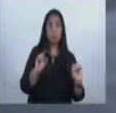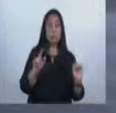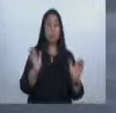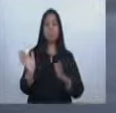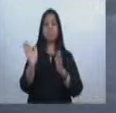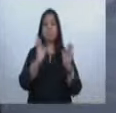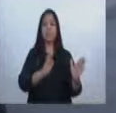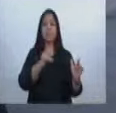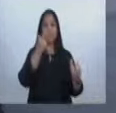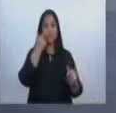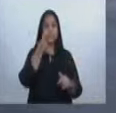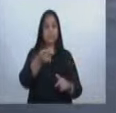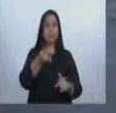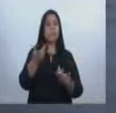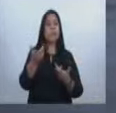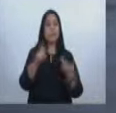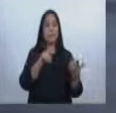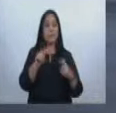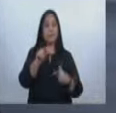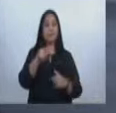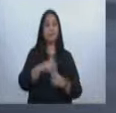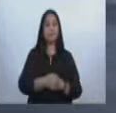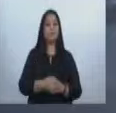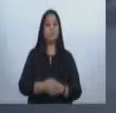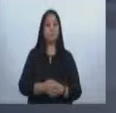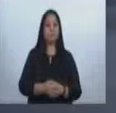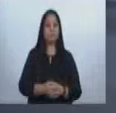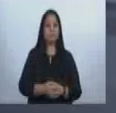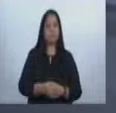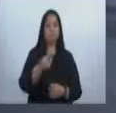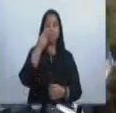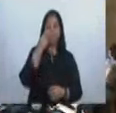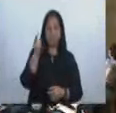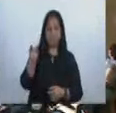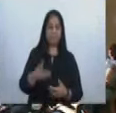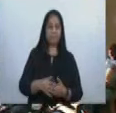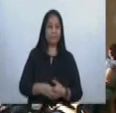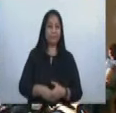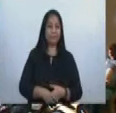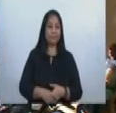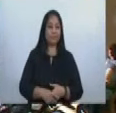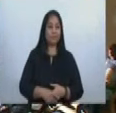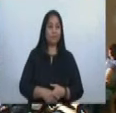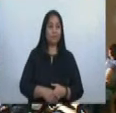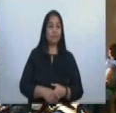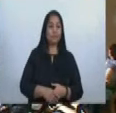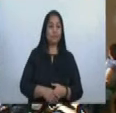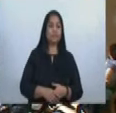siguiente en lo que ustedes se preparan vamos por acá tal vez vamos